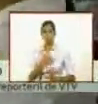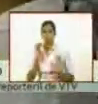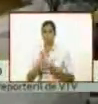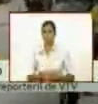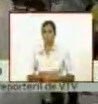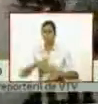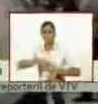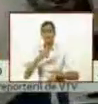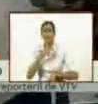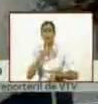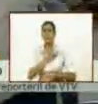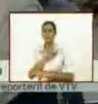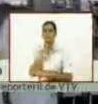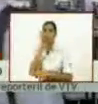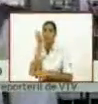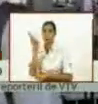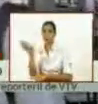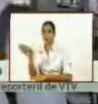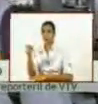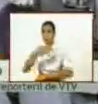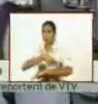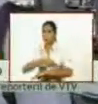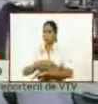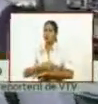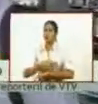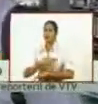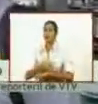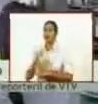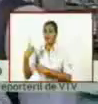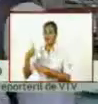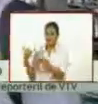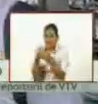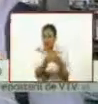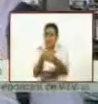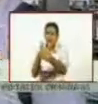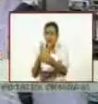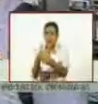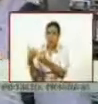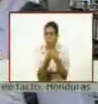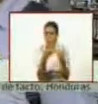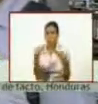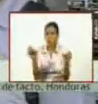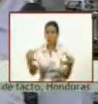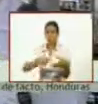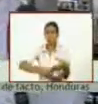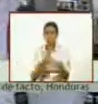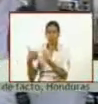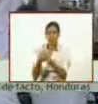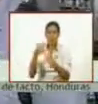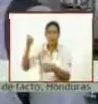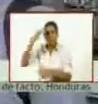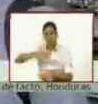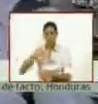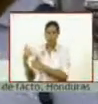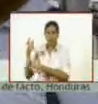bastante difícil, ya desde que llegamos a Honduras, ya la persecución, el asedio por parte de los cuerpos policiales y militares allá en